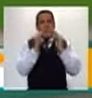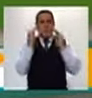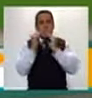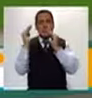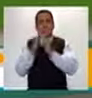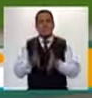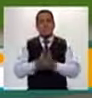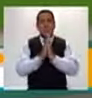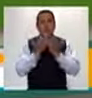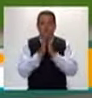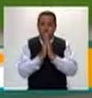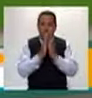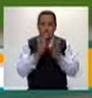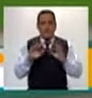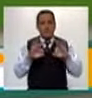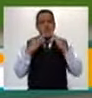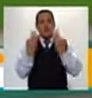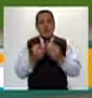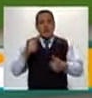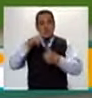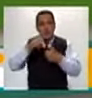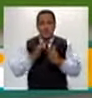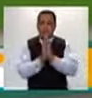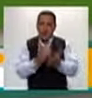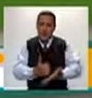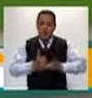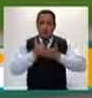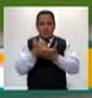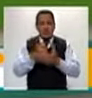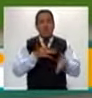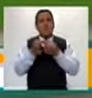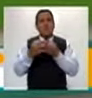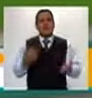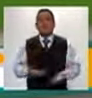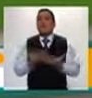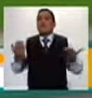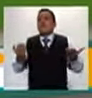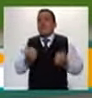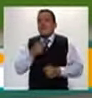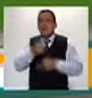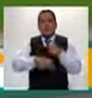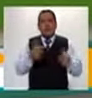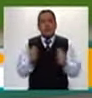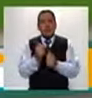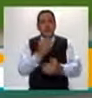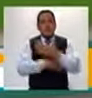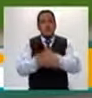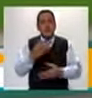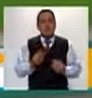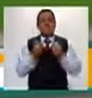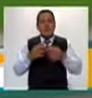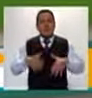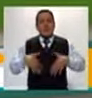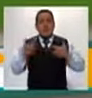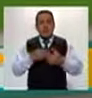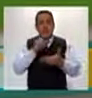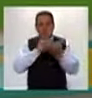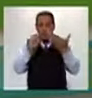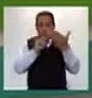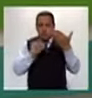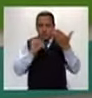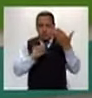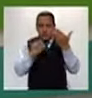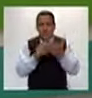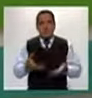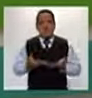y le pedimos a la familia de tumbes que colaboren que colaboren indicando dónde están las personas con discapacidad para poderlas registrar y